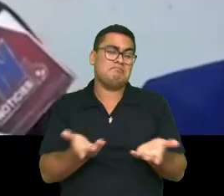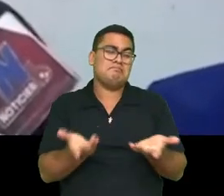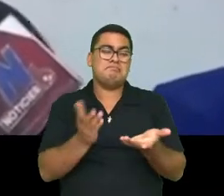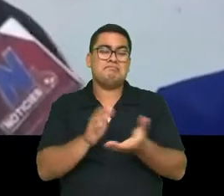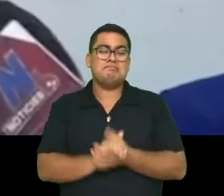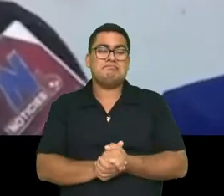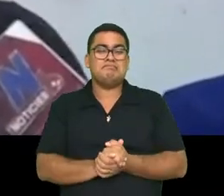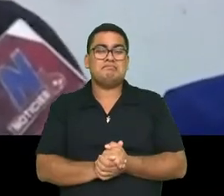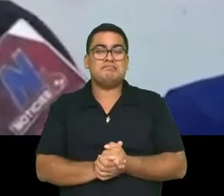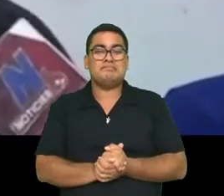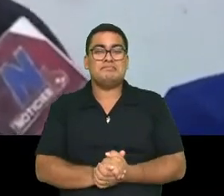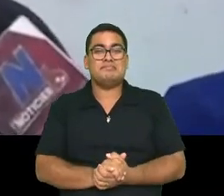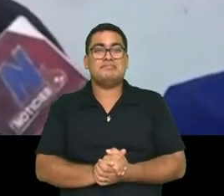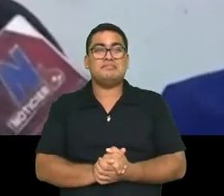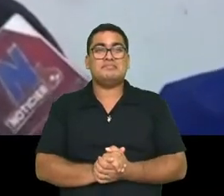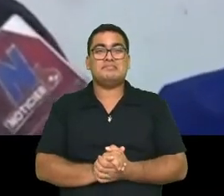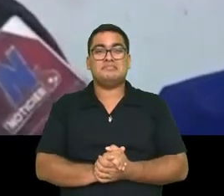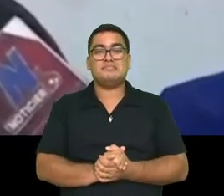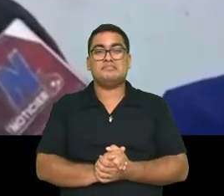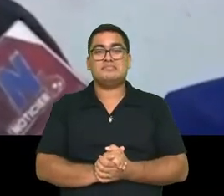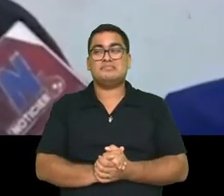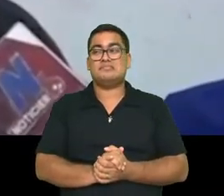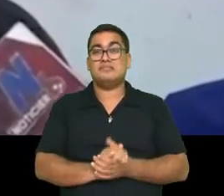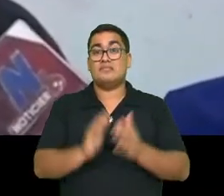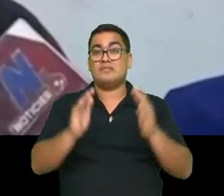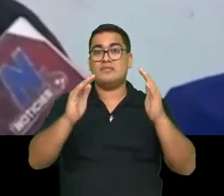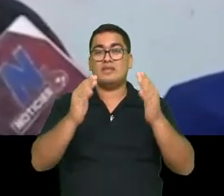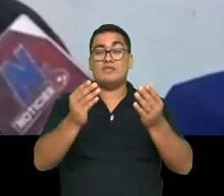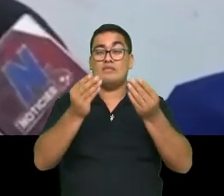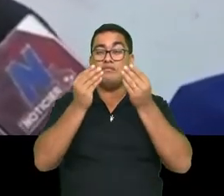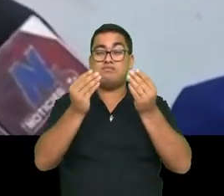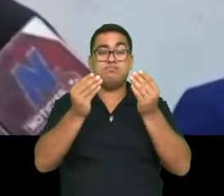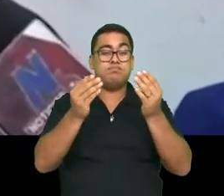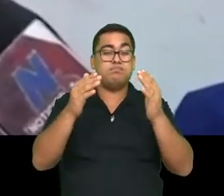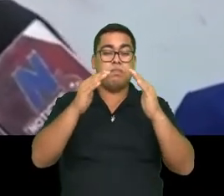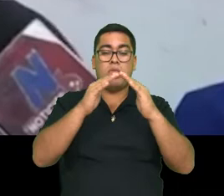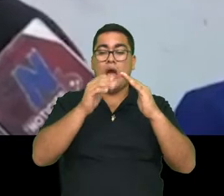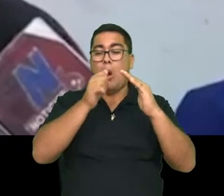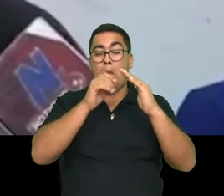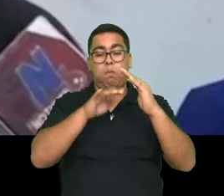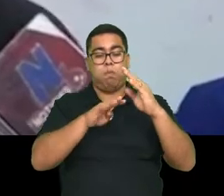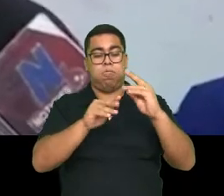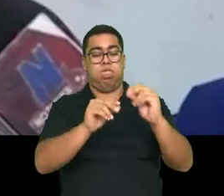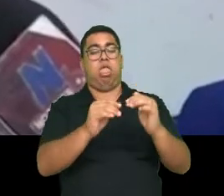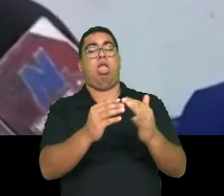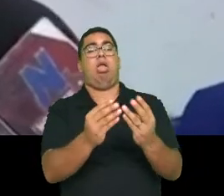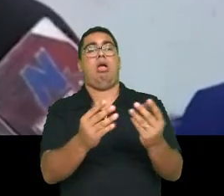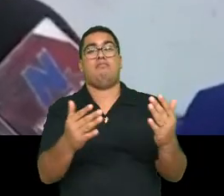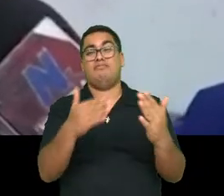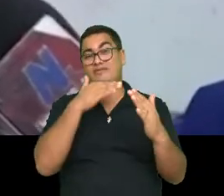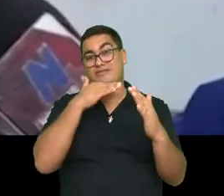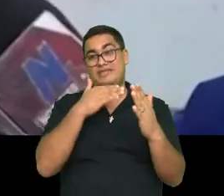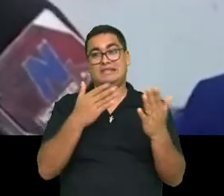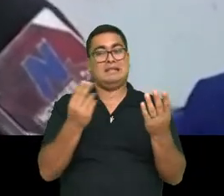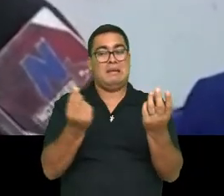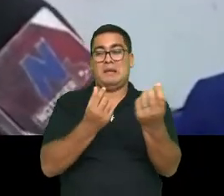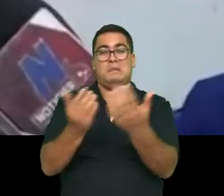tratado. Y salí pues porque las casas están puro lodo están. Y por eso salimos,